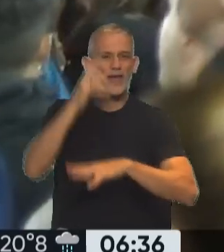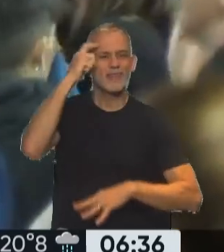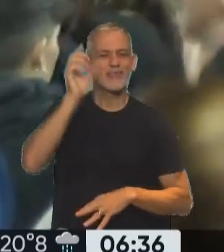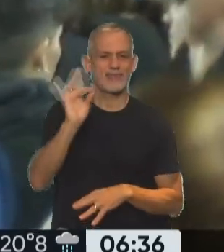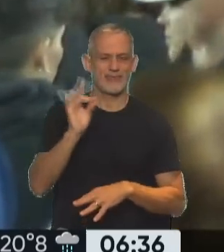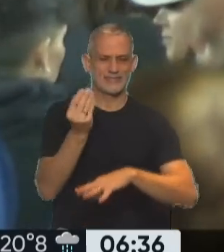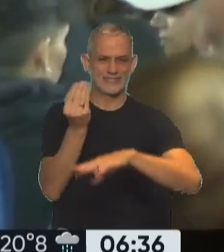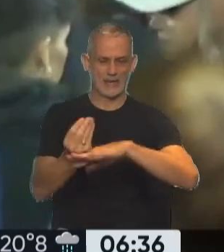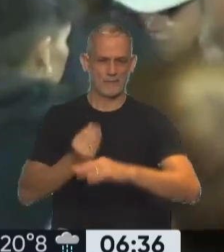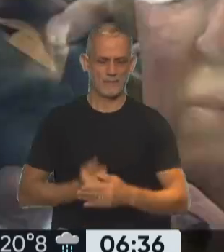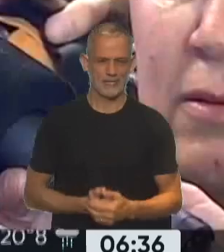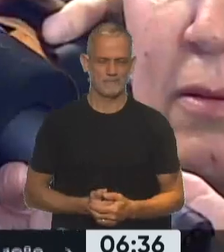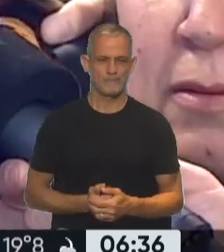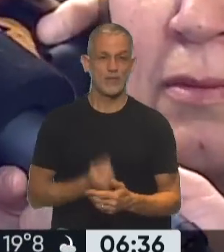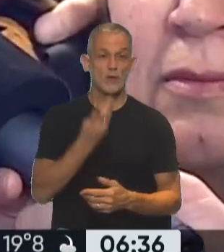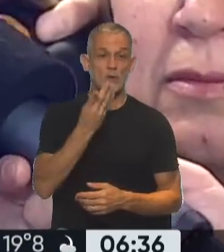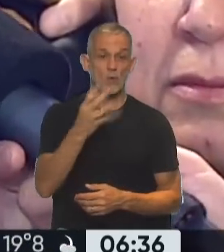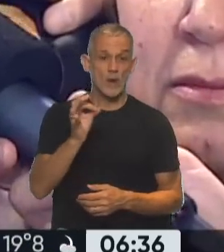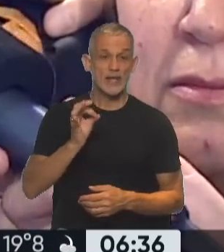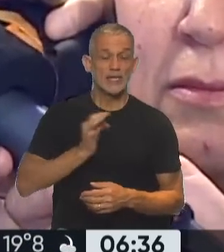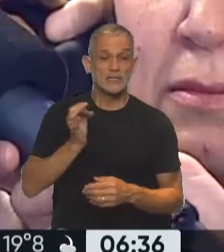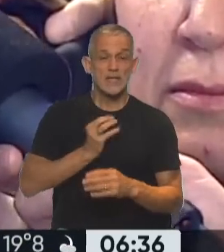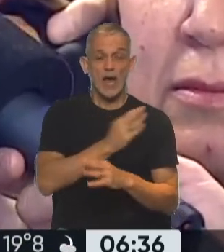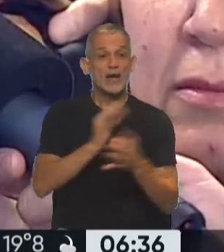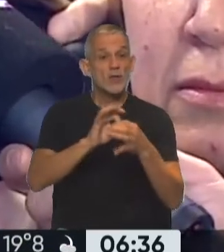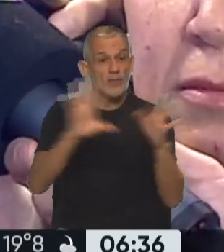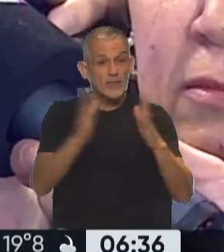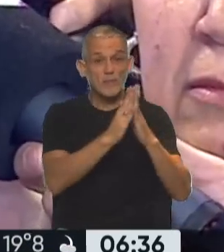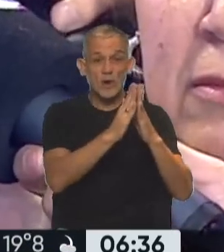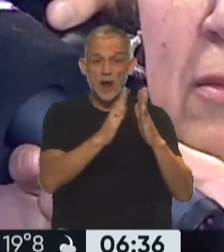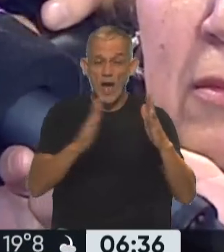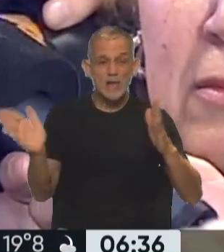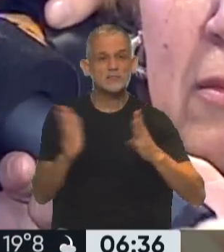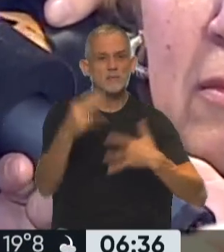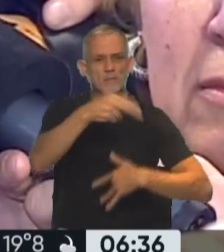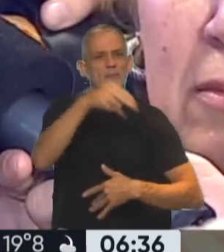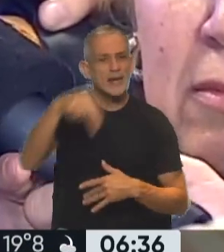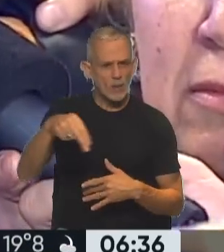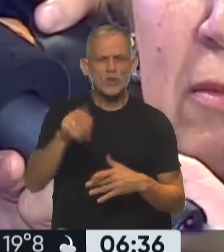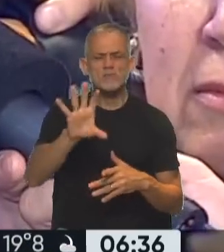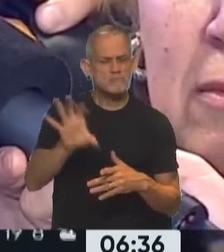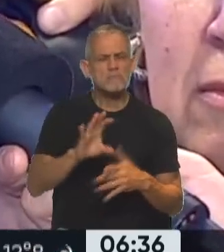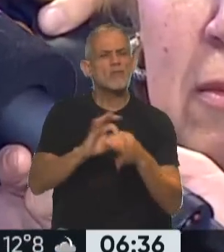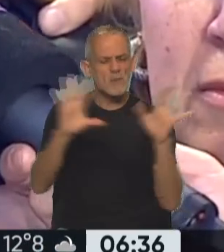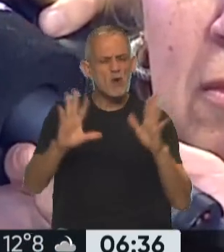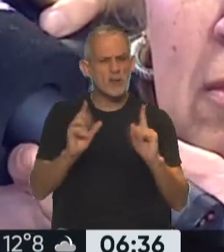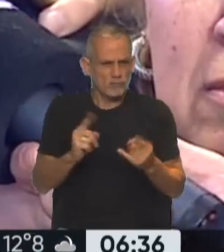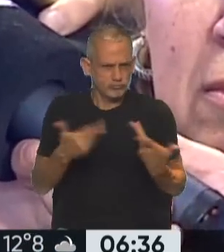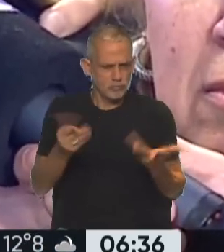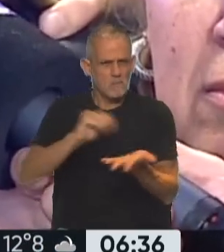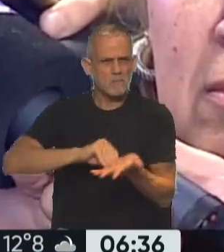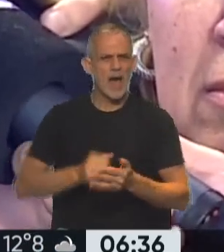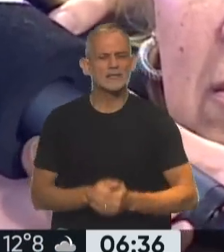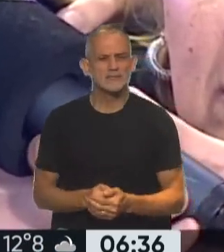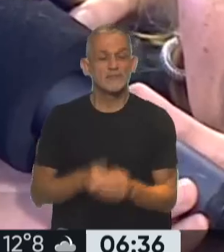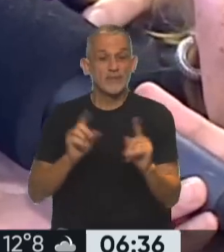de diciembre. 40 años de democracia, los neuquinos los festejamos con más democracia y también con un envío